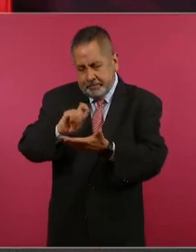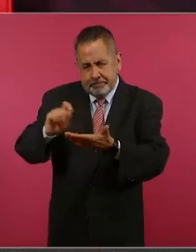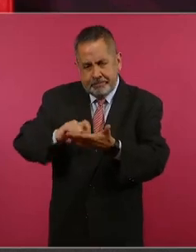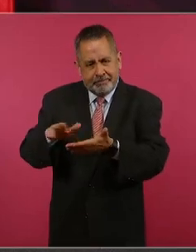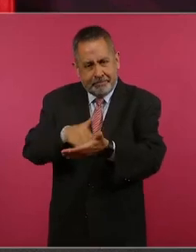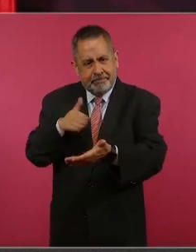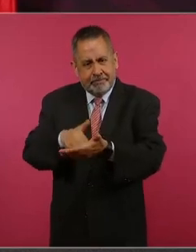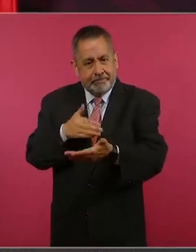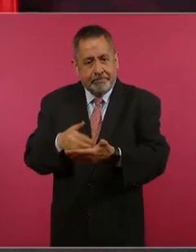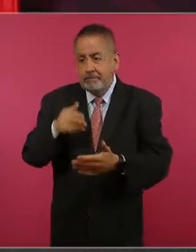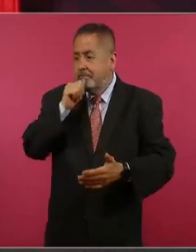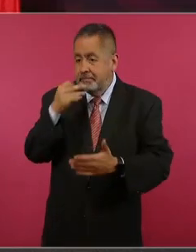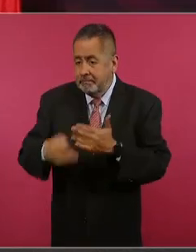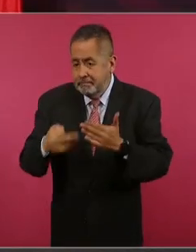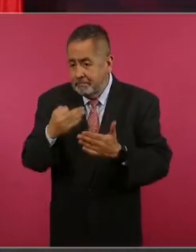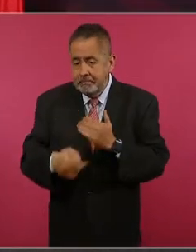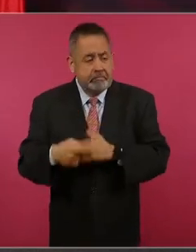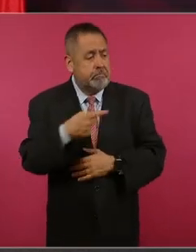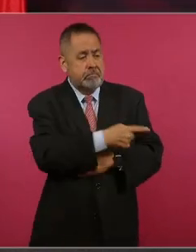realizando,